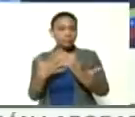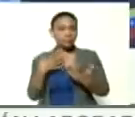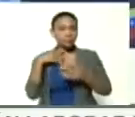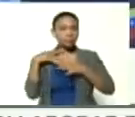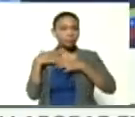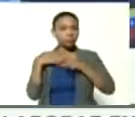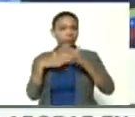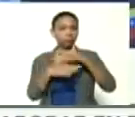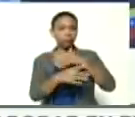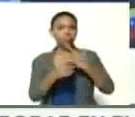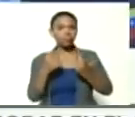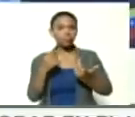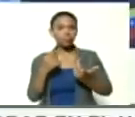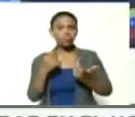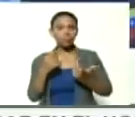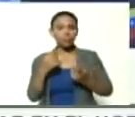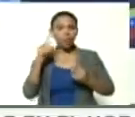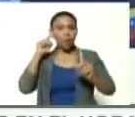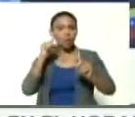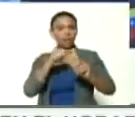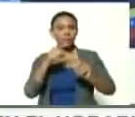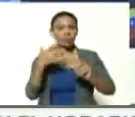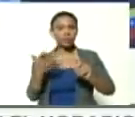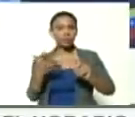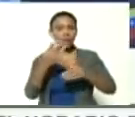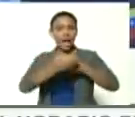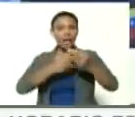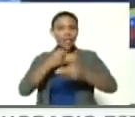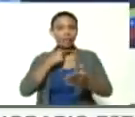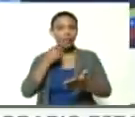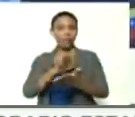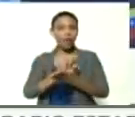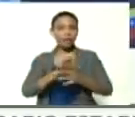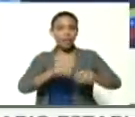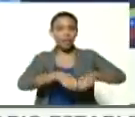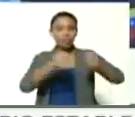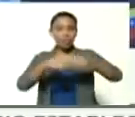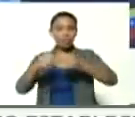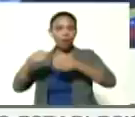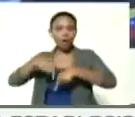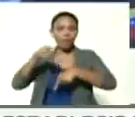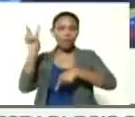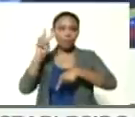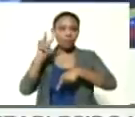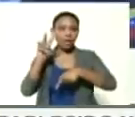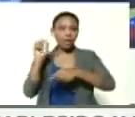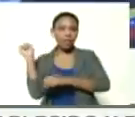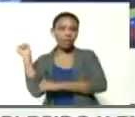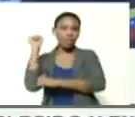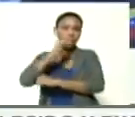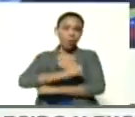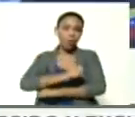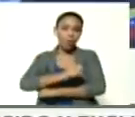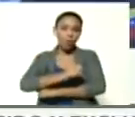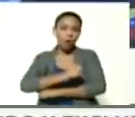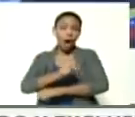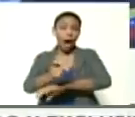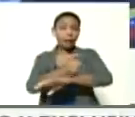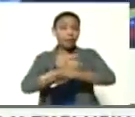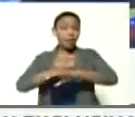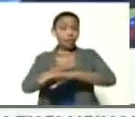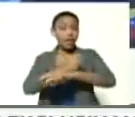incursión con el objetivo de generar muerte, destrucción en Venezuela y de derrocar al